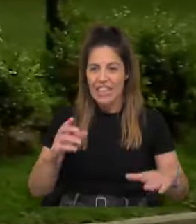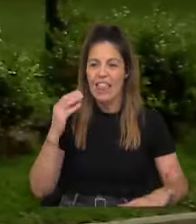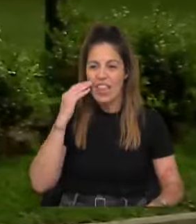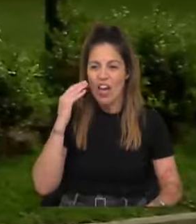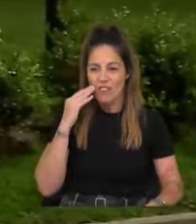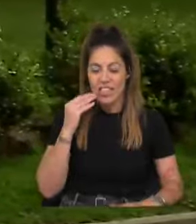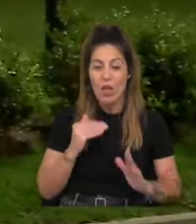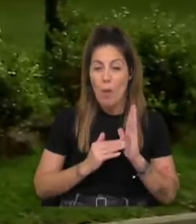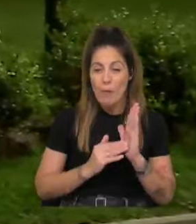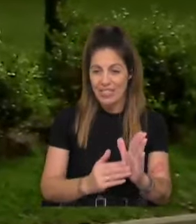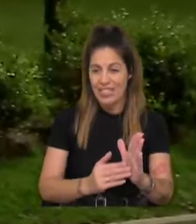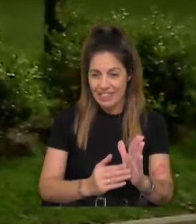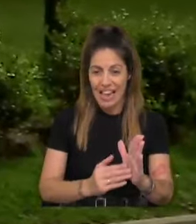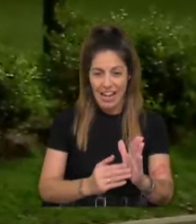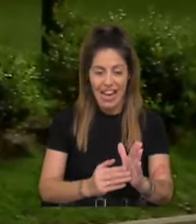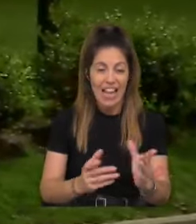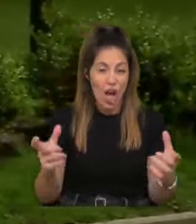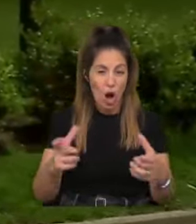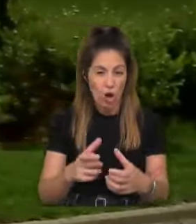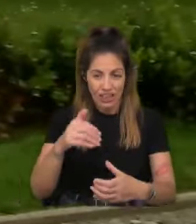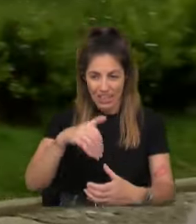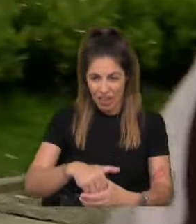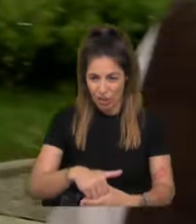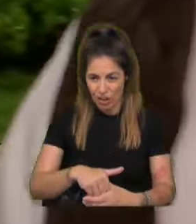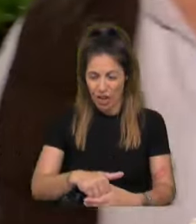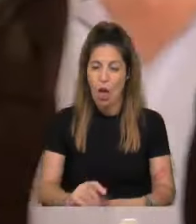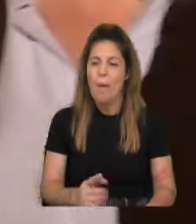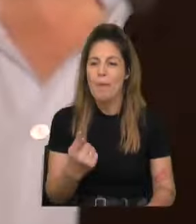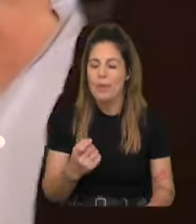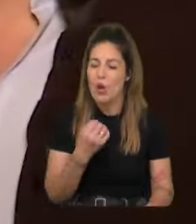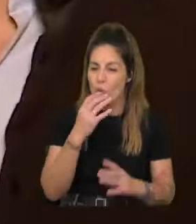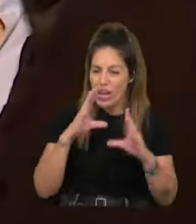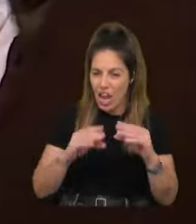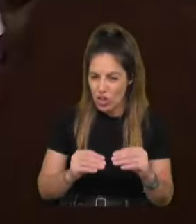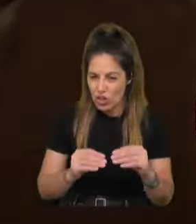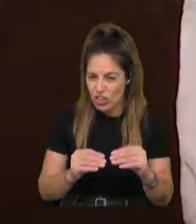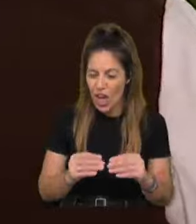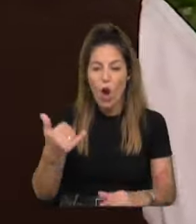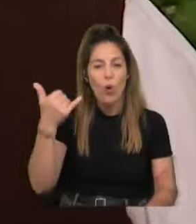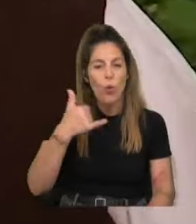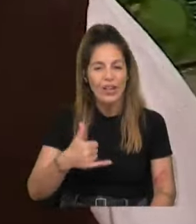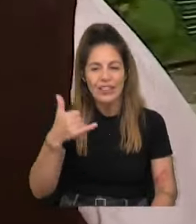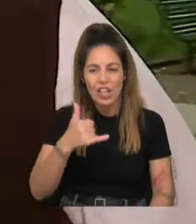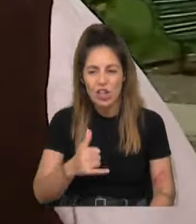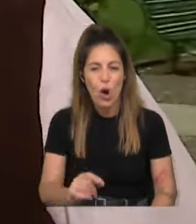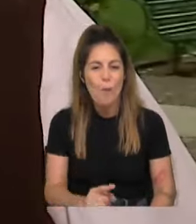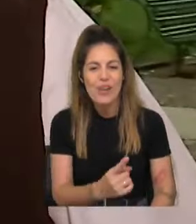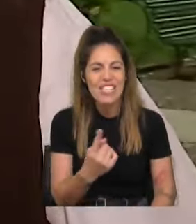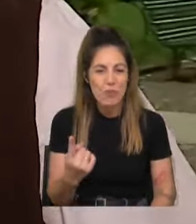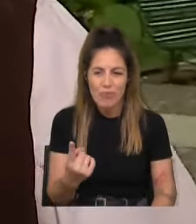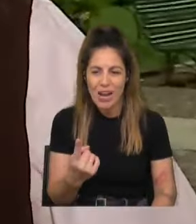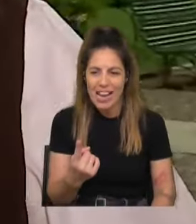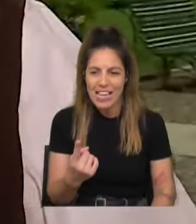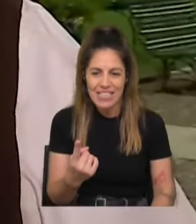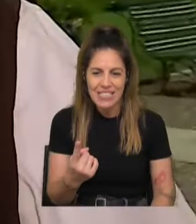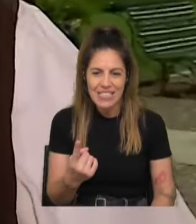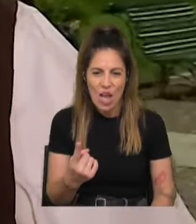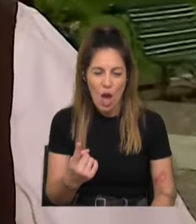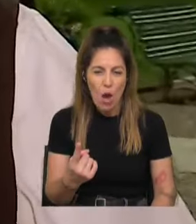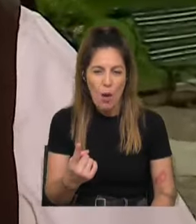deben presentarlas ante eh la corte electoral primero que nada buenas noches perrones bueno cuéntenos Cuáles son los principales indicios de Cara a